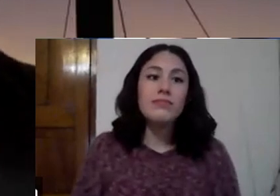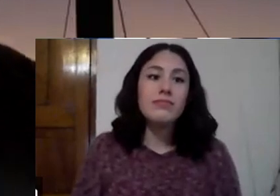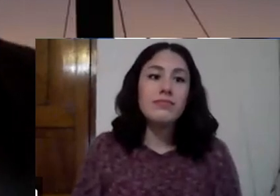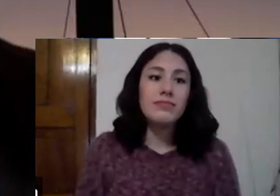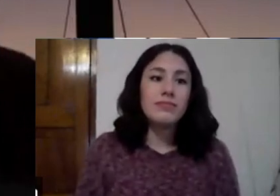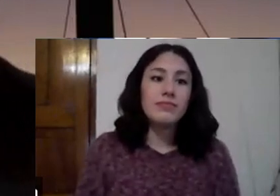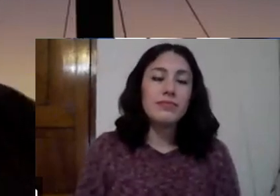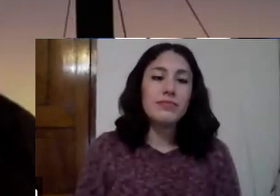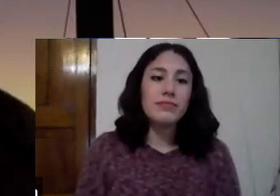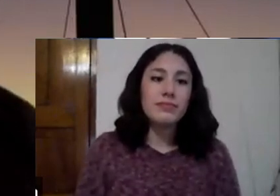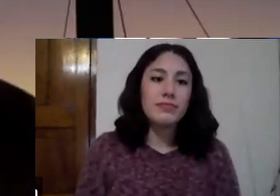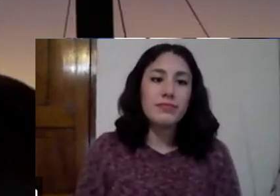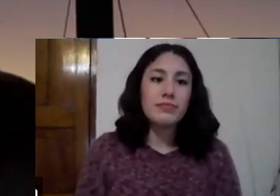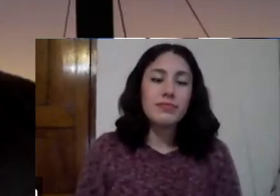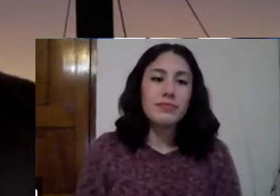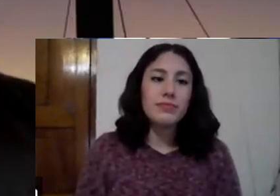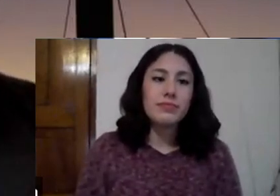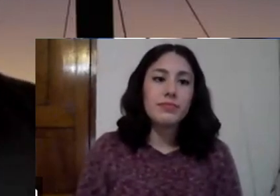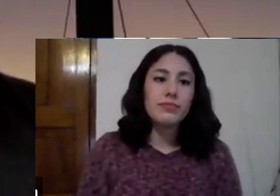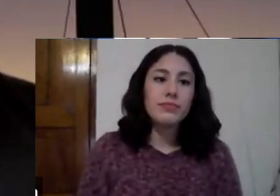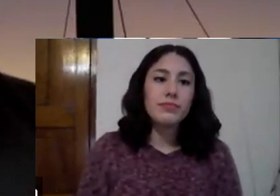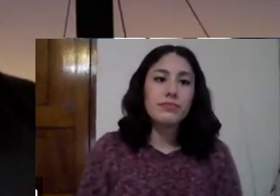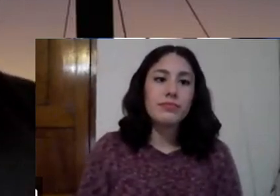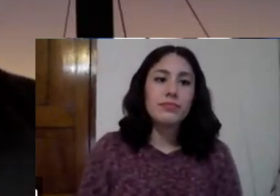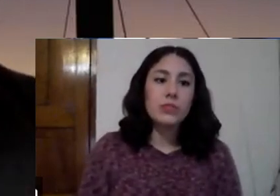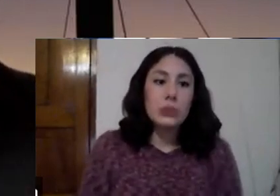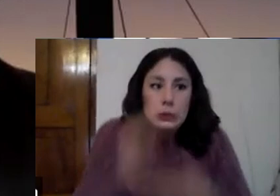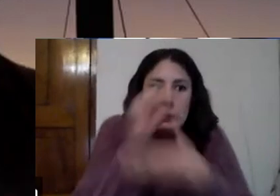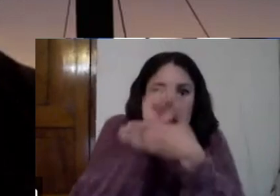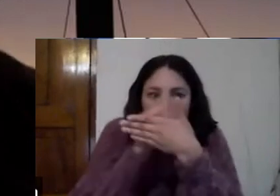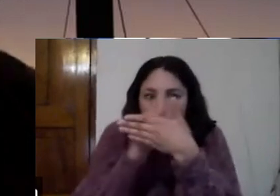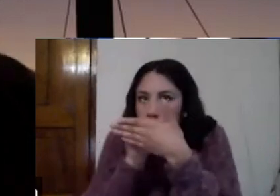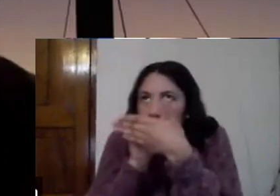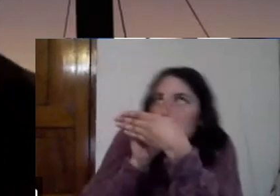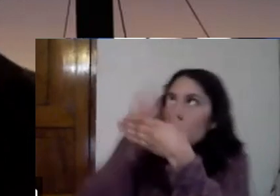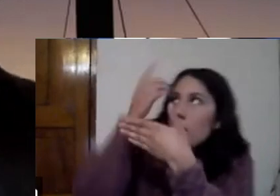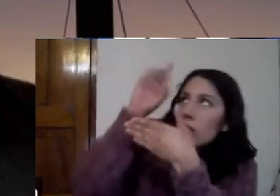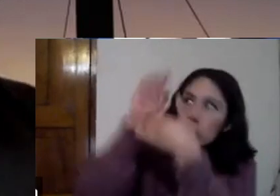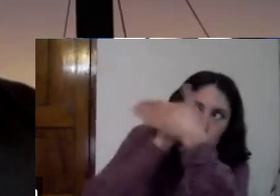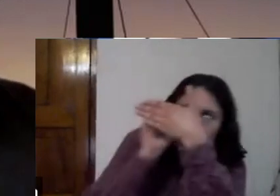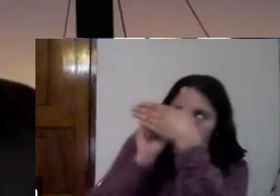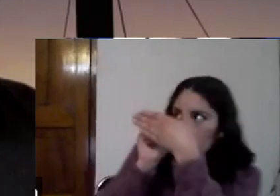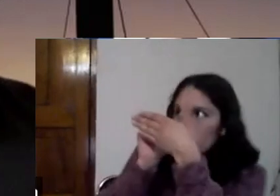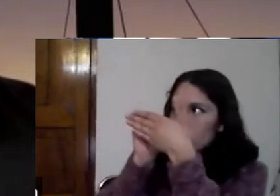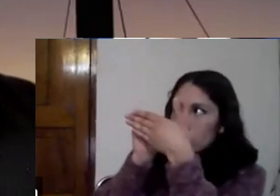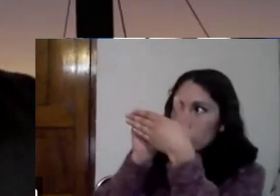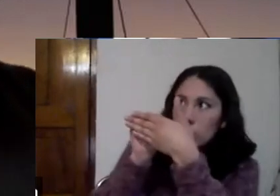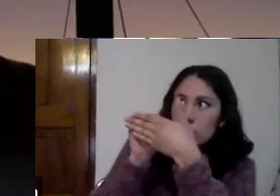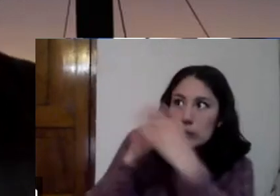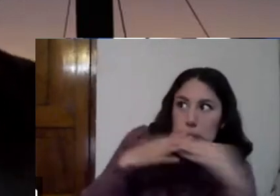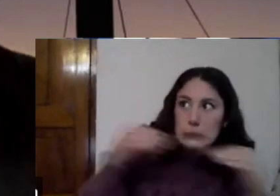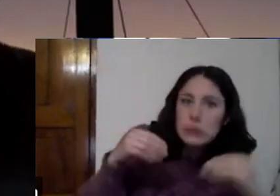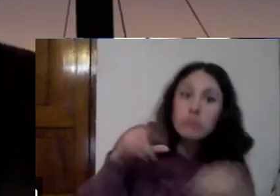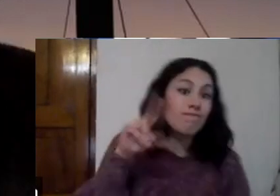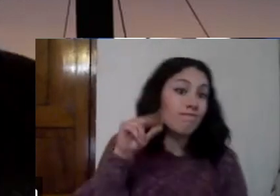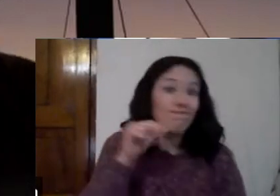Y es ese Dios de quien no nos podemos esconder. El Dios de quien no podemos huir, porque